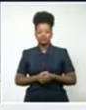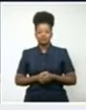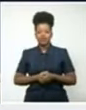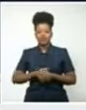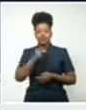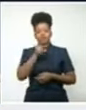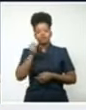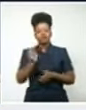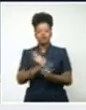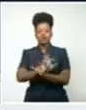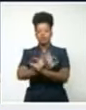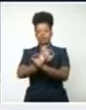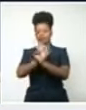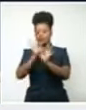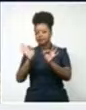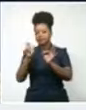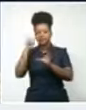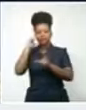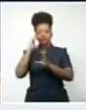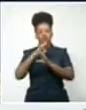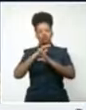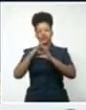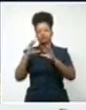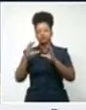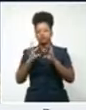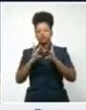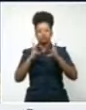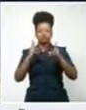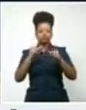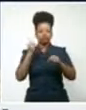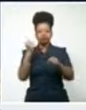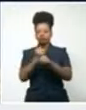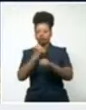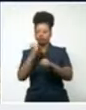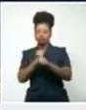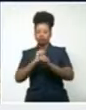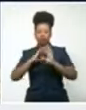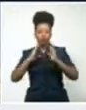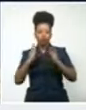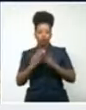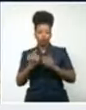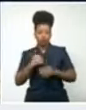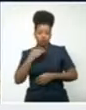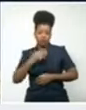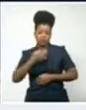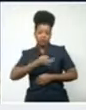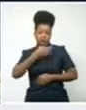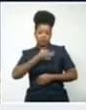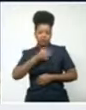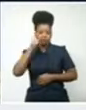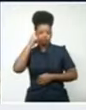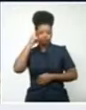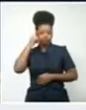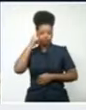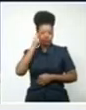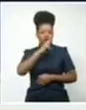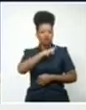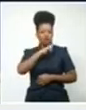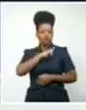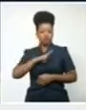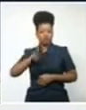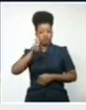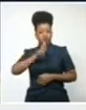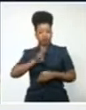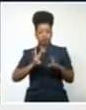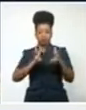de científicos, matemáticos y estadísticos, como siempre digo, a la cabeza el decano de la Facultad de Matemáticas de la